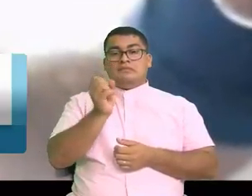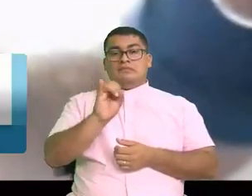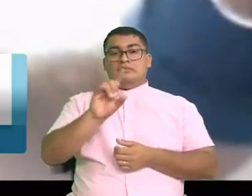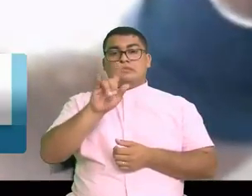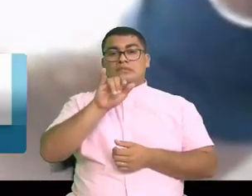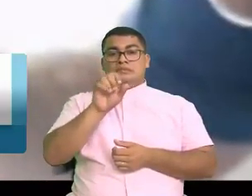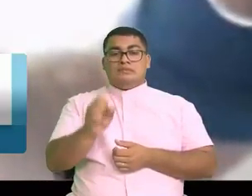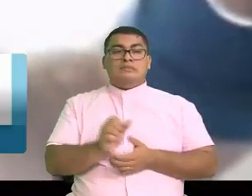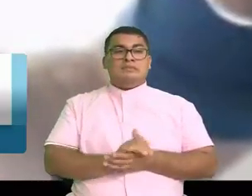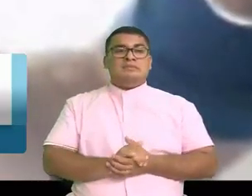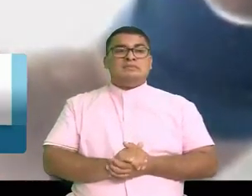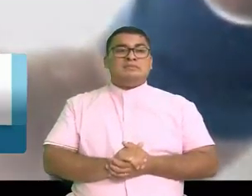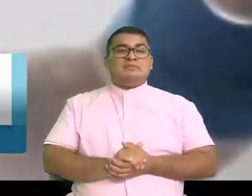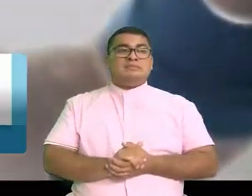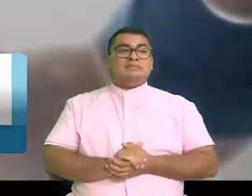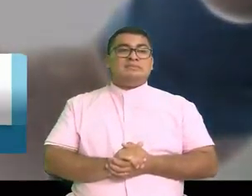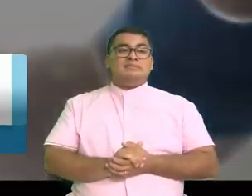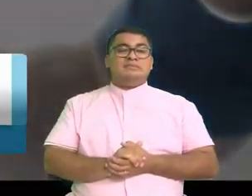nasal?